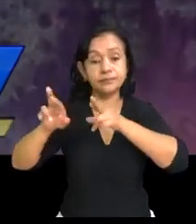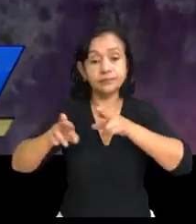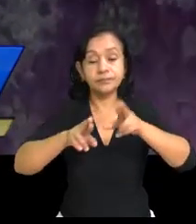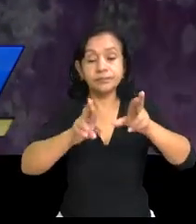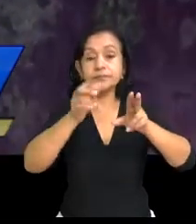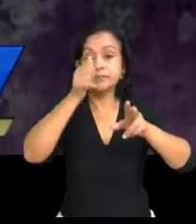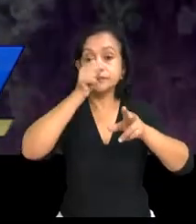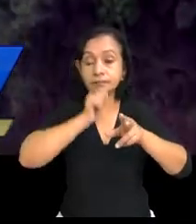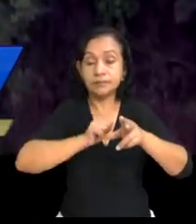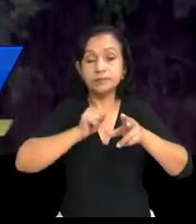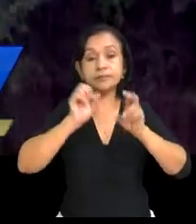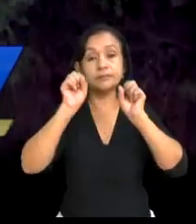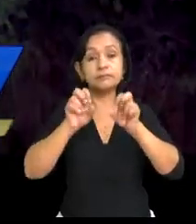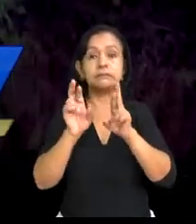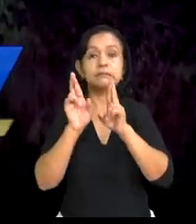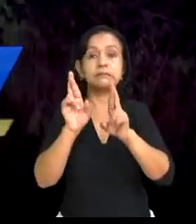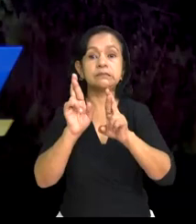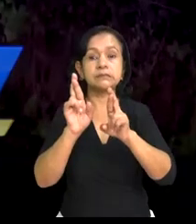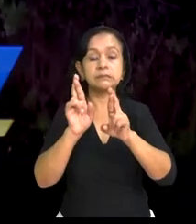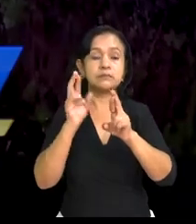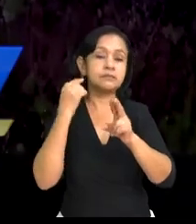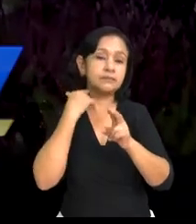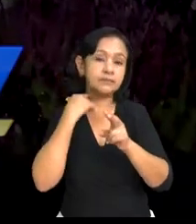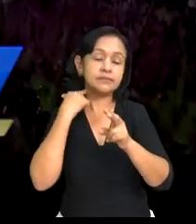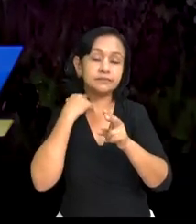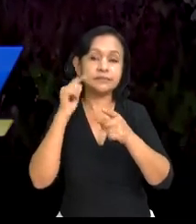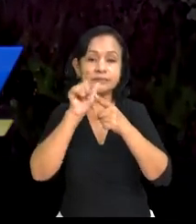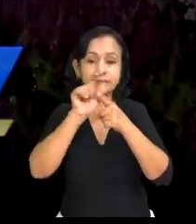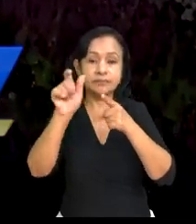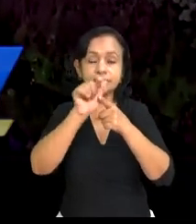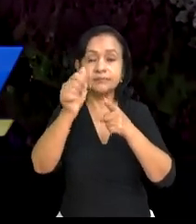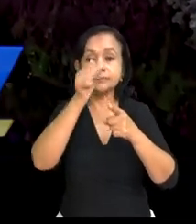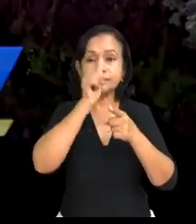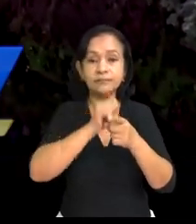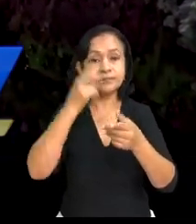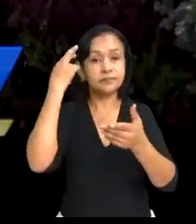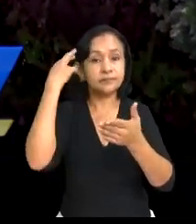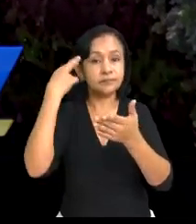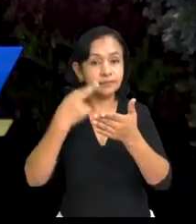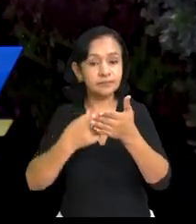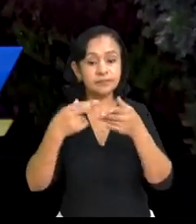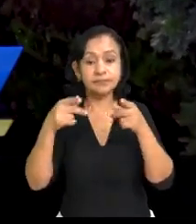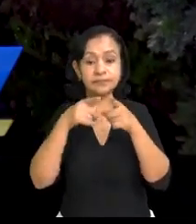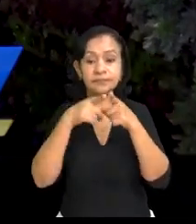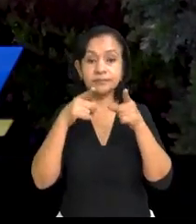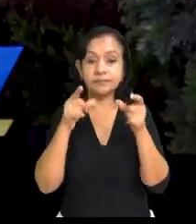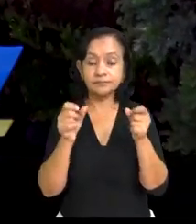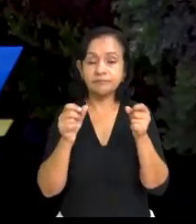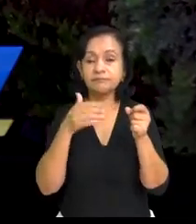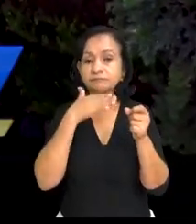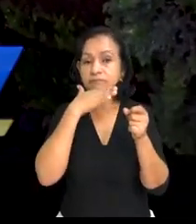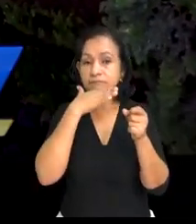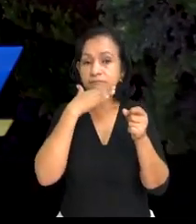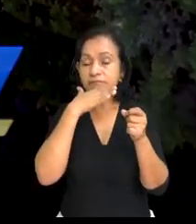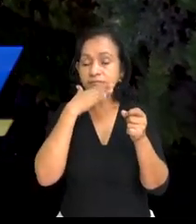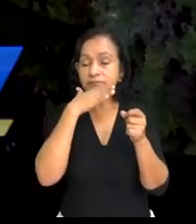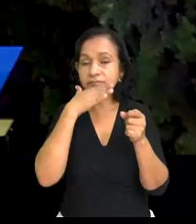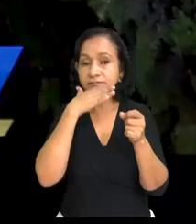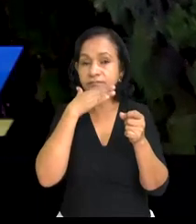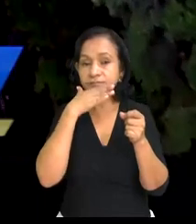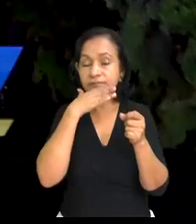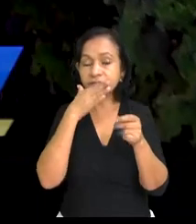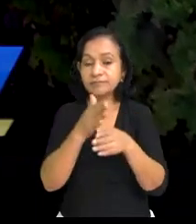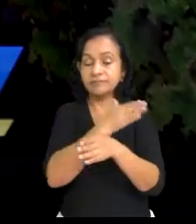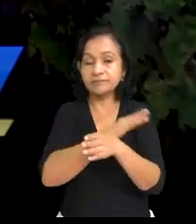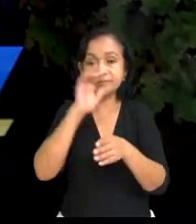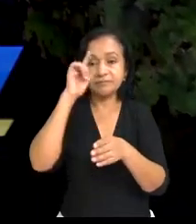asegurar tener agua potable todo el tiempo. Si ustedes se acuerdan, hasta aquí en Managua, tantas dificultades que habían en los gobiernos